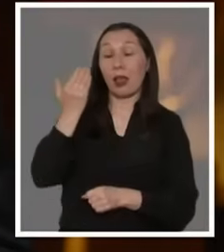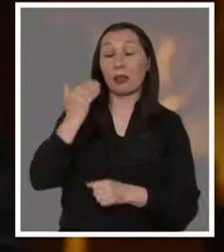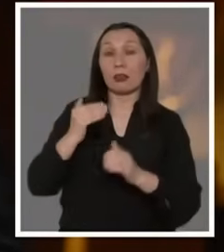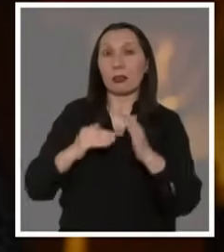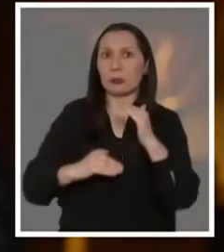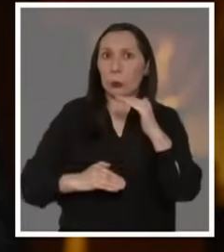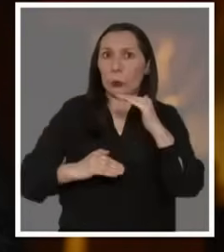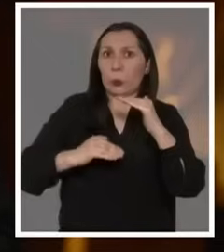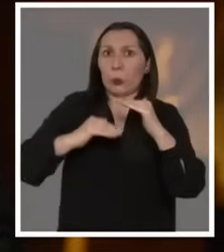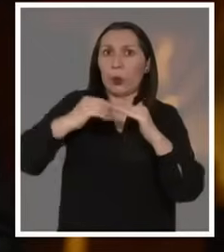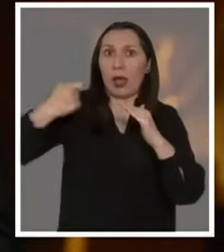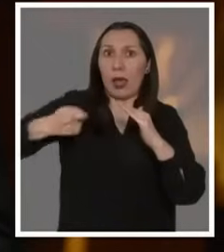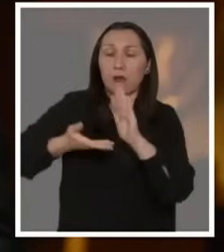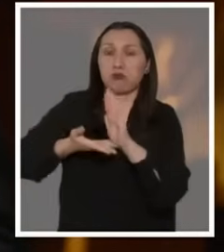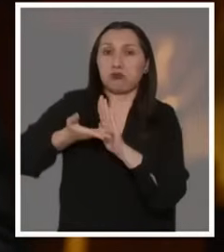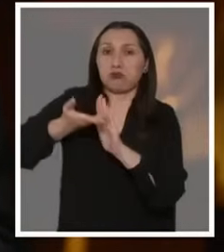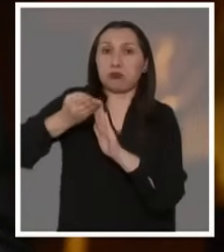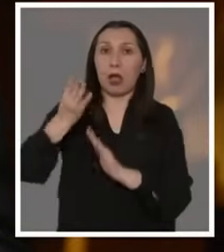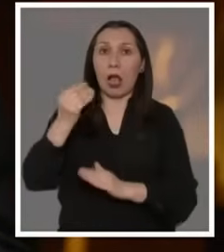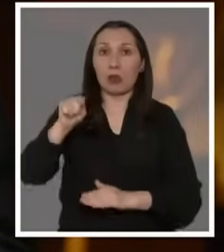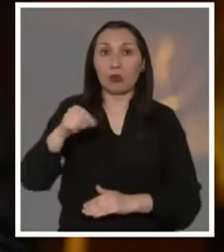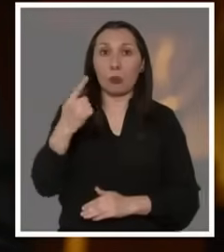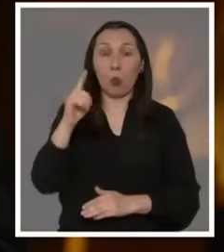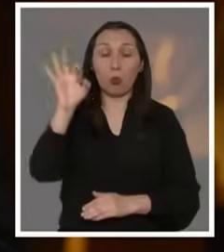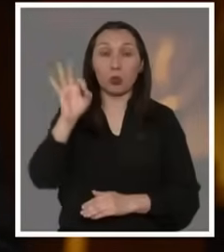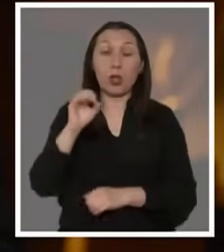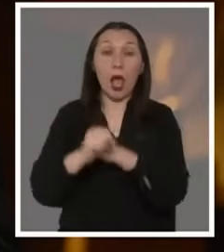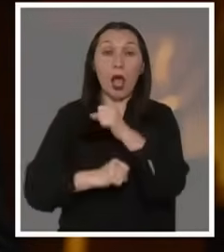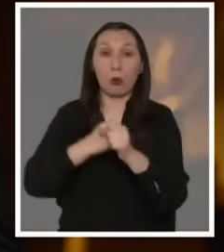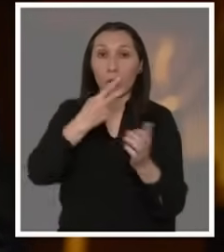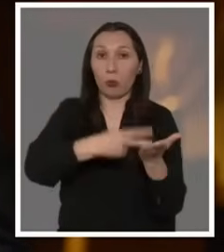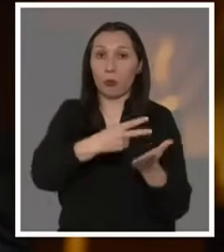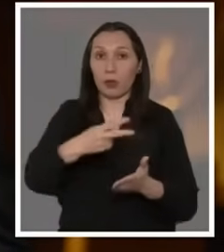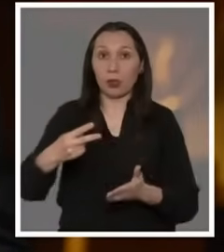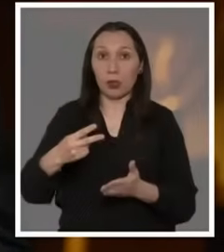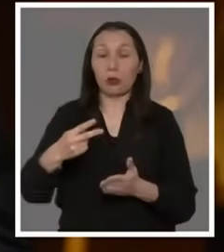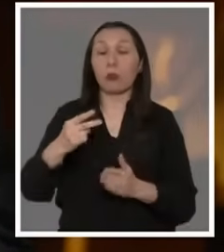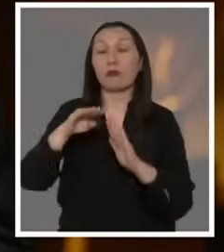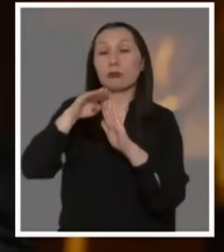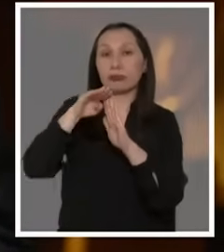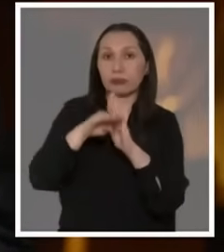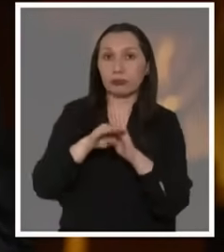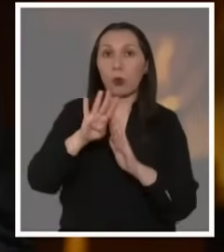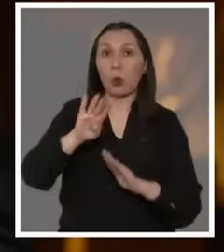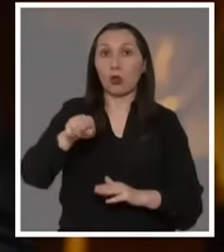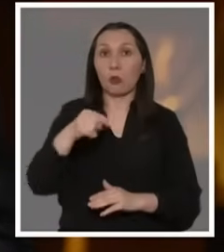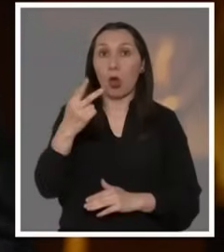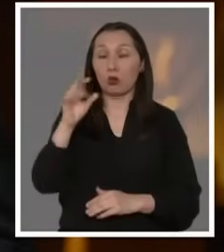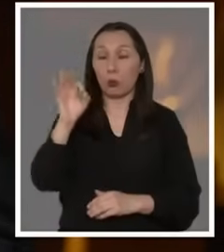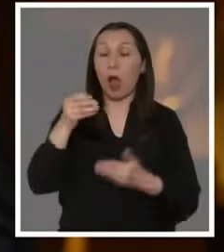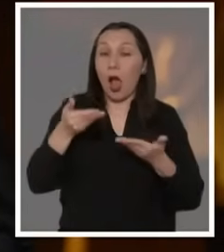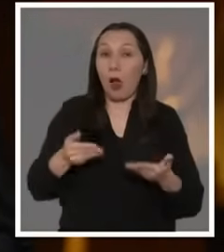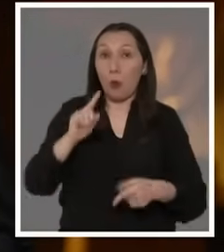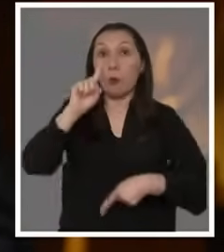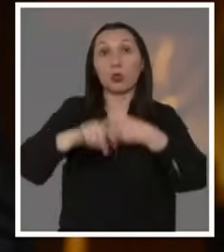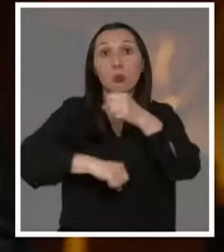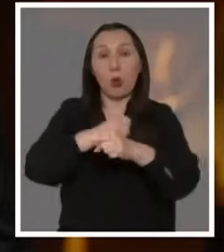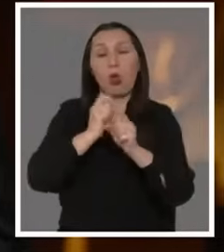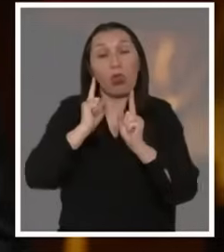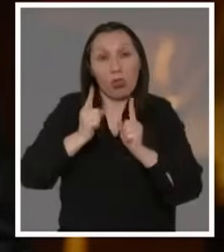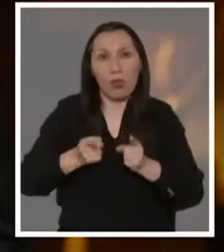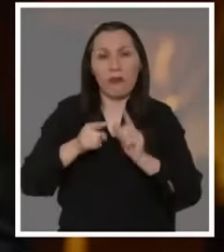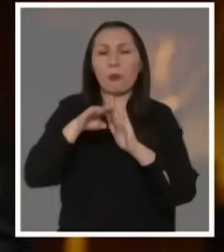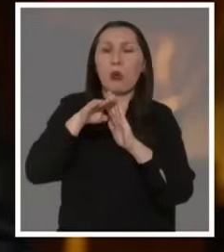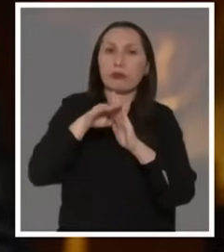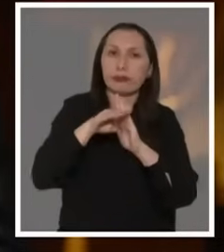máximo preocupante de inflación de 14,1% anual el 2022 a un 4,8% de hoy. Y el próximo año debiéramos